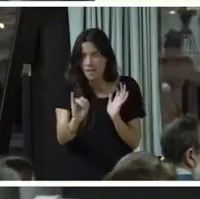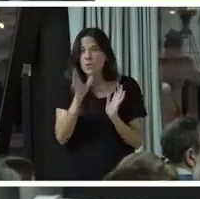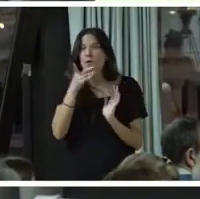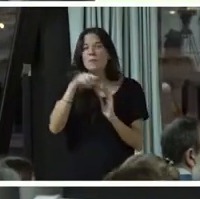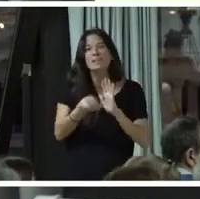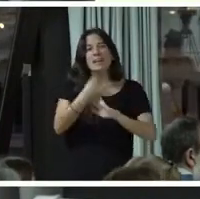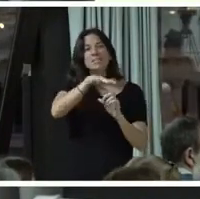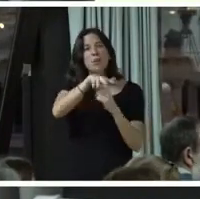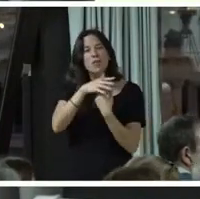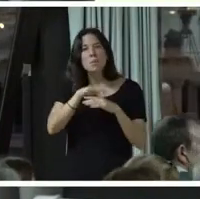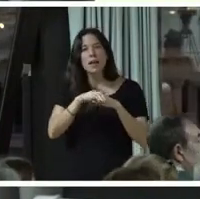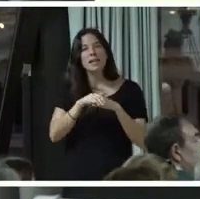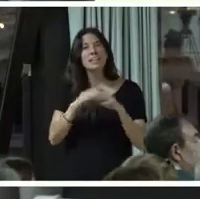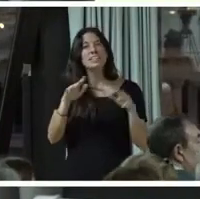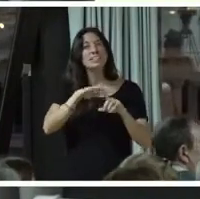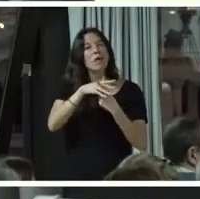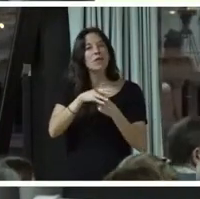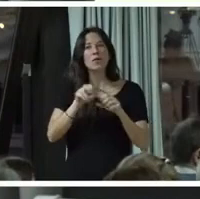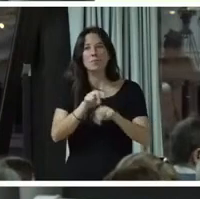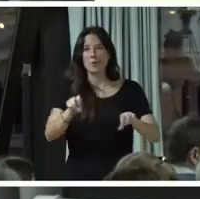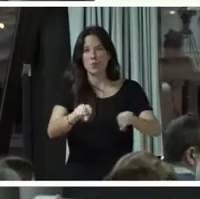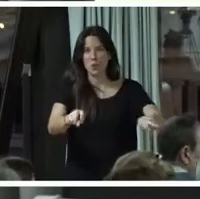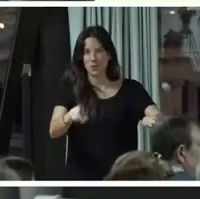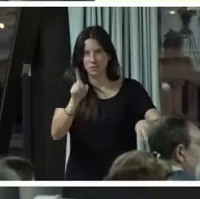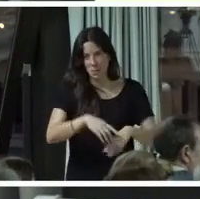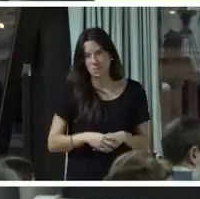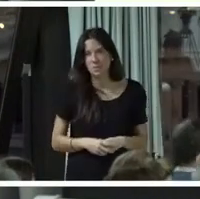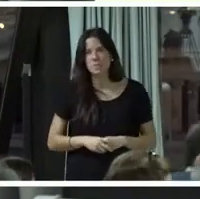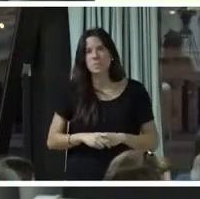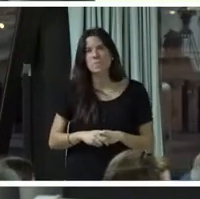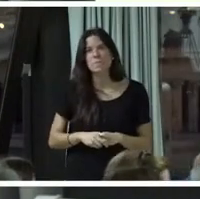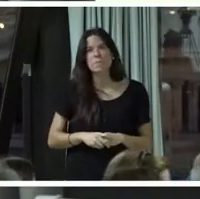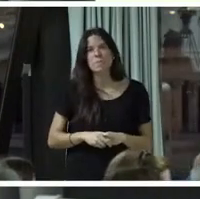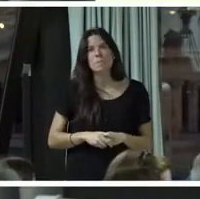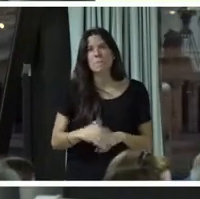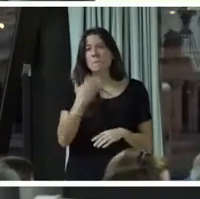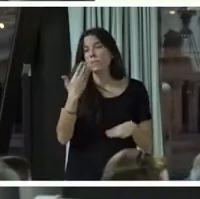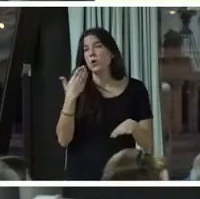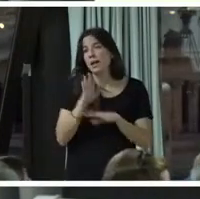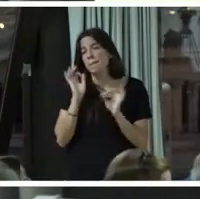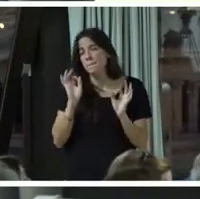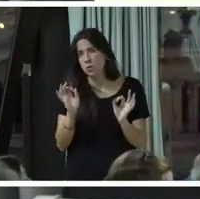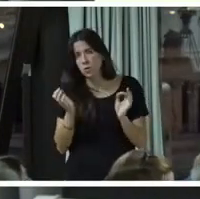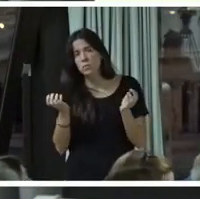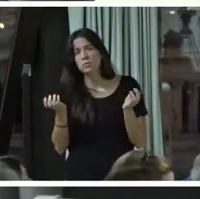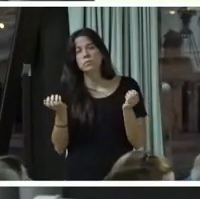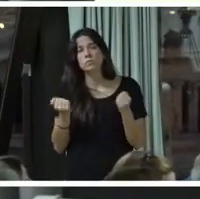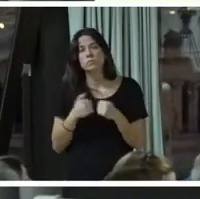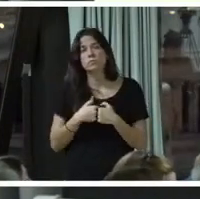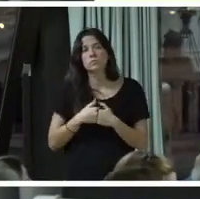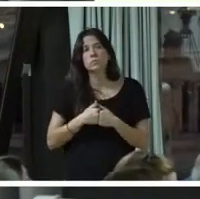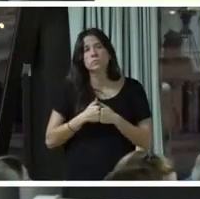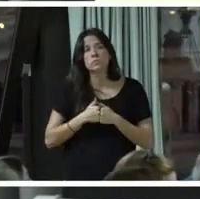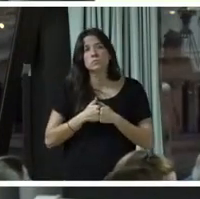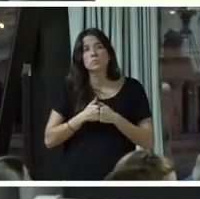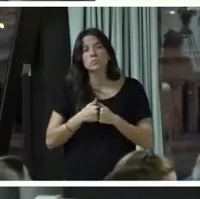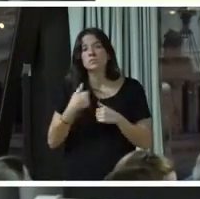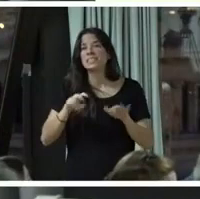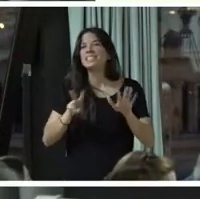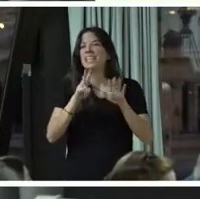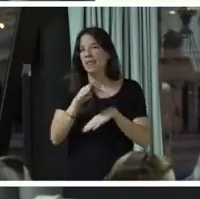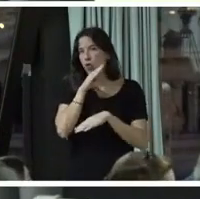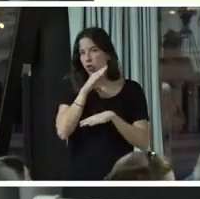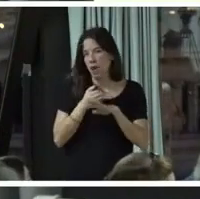condiciones para que esa situación se agrave em como ejemplo eh eh desde el 7 de